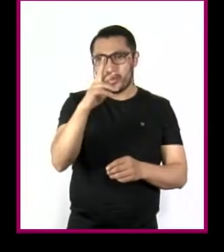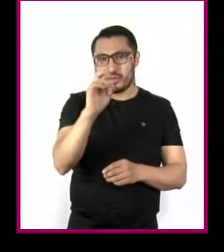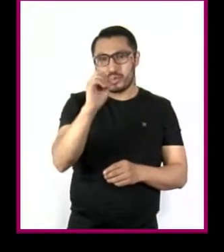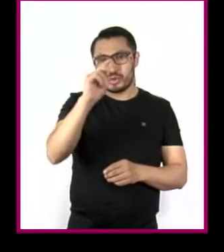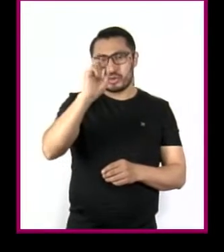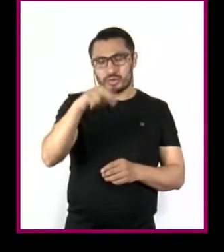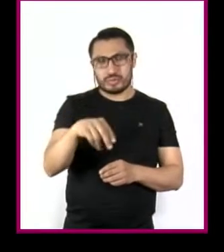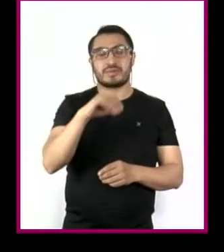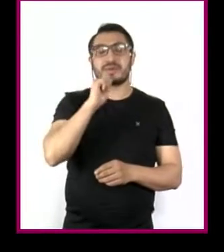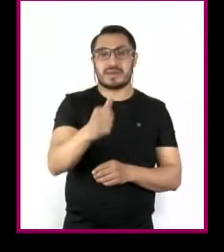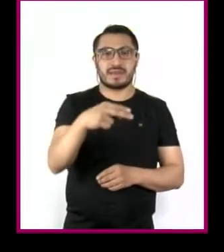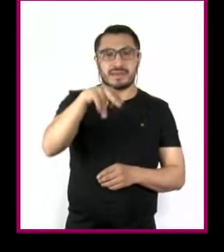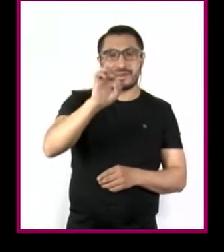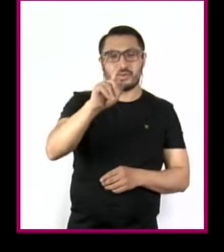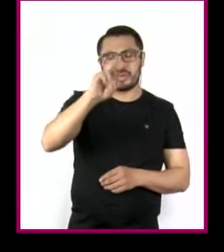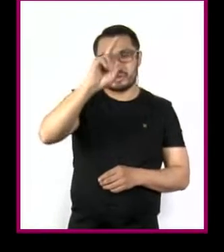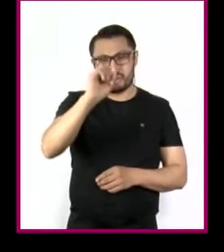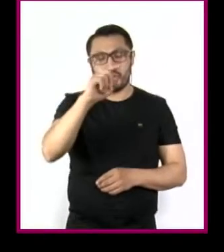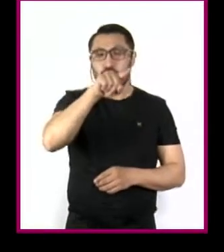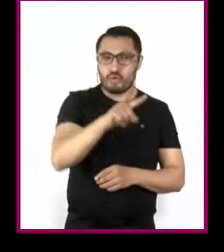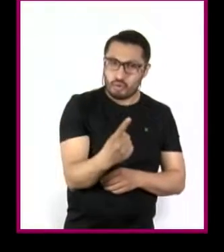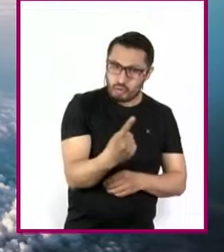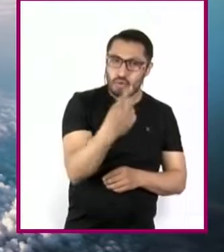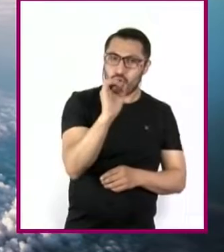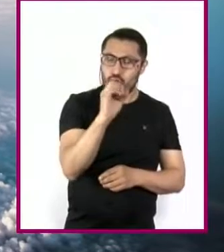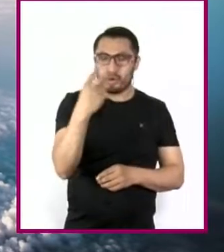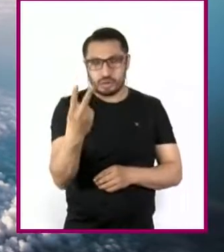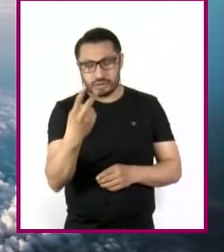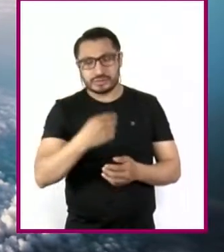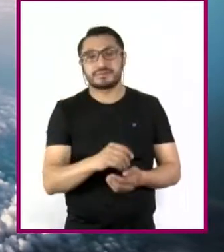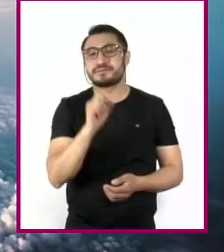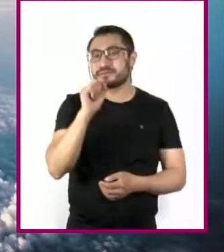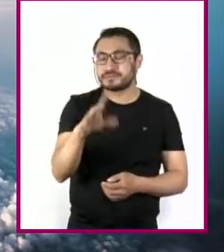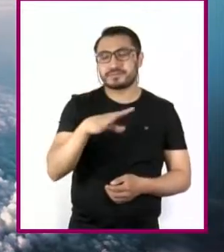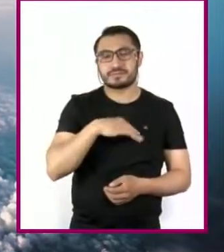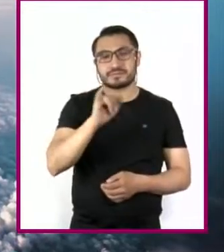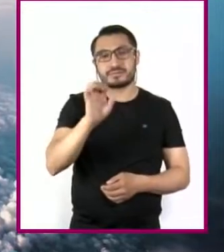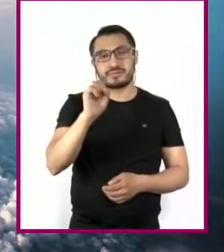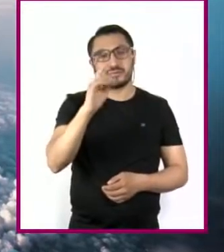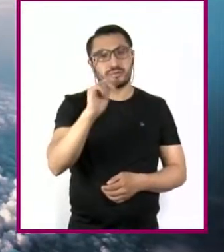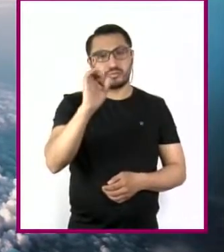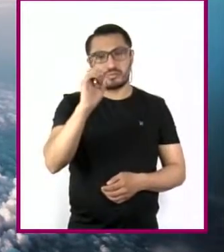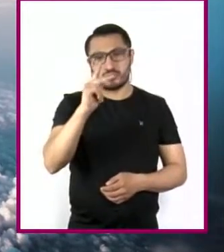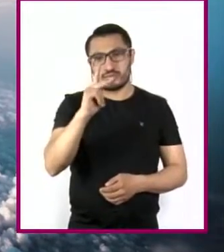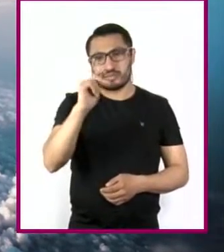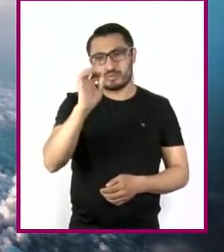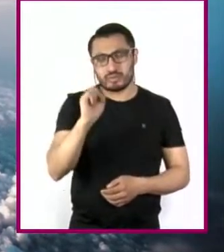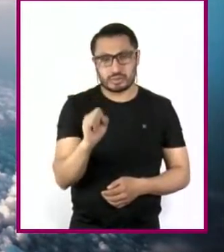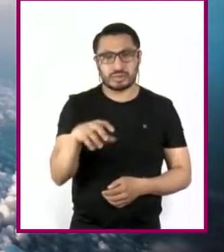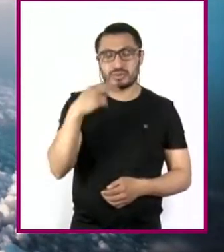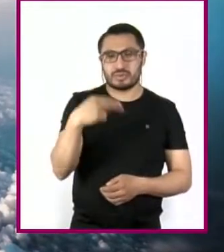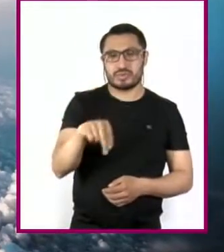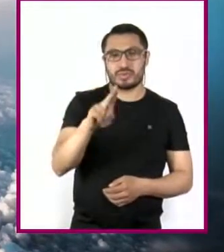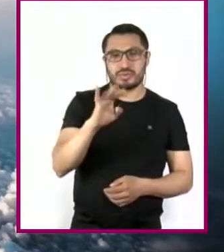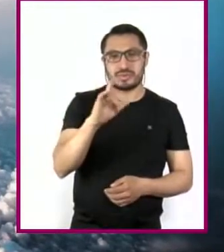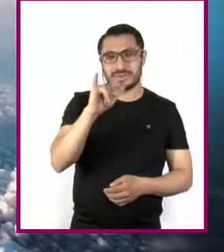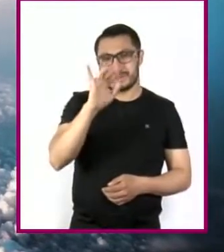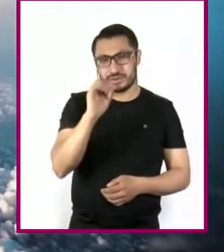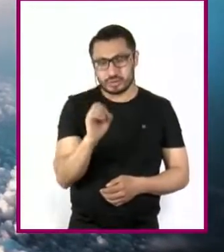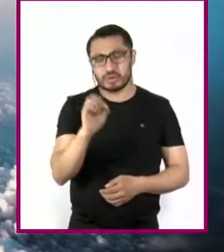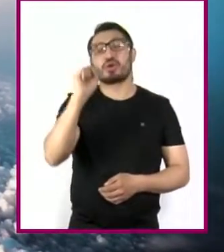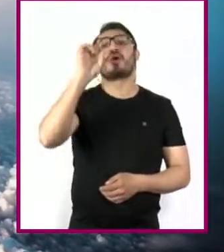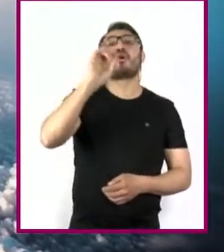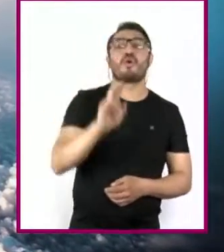neutrón, uno o dos neutrones. También existen unos isótopos especiales llamados nucléidos o